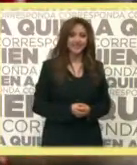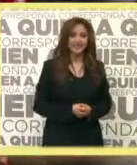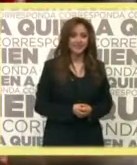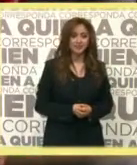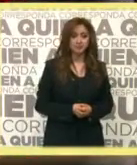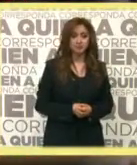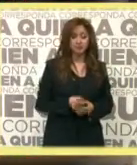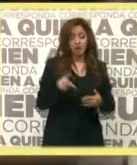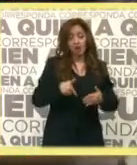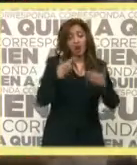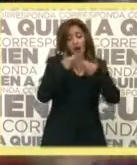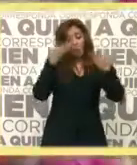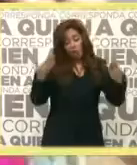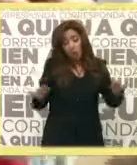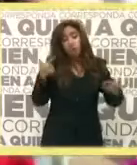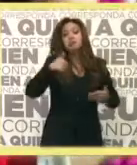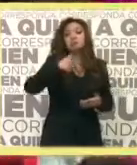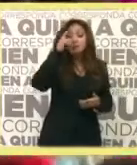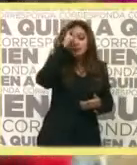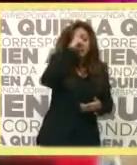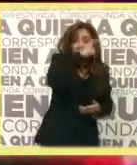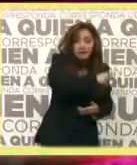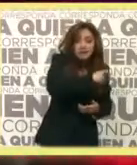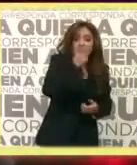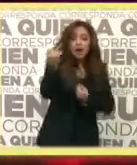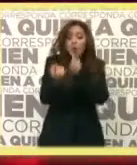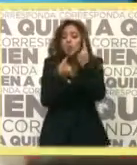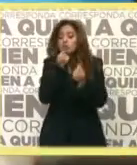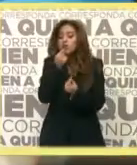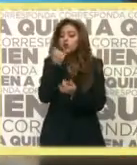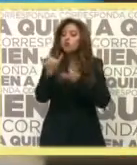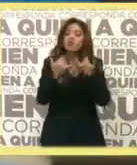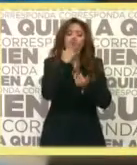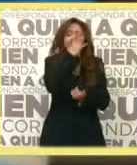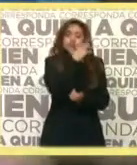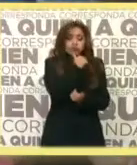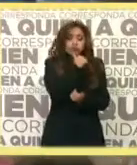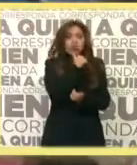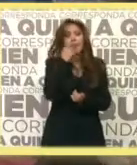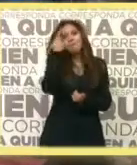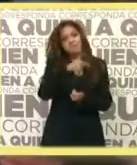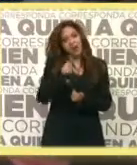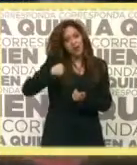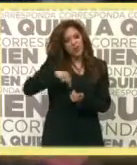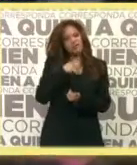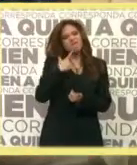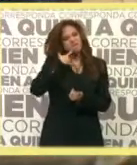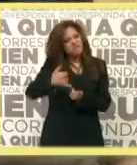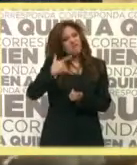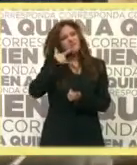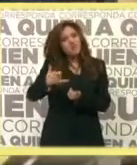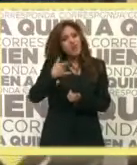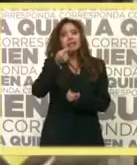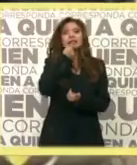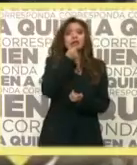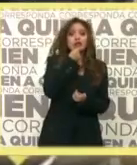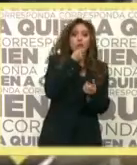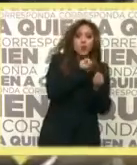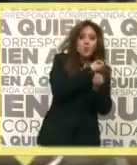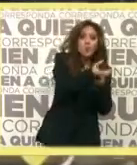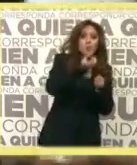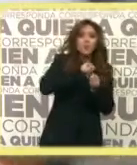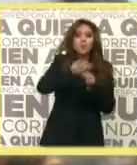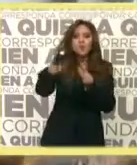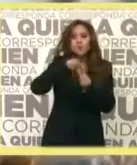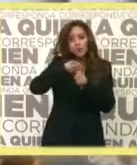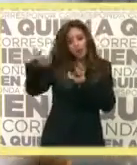En la actualidad es difícil tratar con esta ilusión para muchos, pero los esfuerzos no son en vano. Se trata de hacer sonreír a un pequeño con el apoyo de